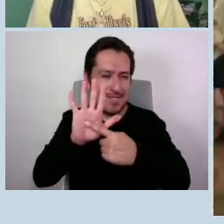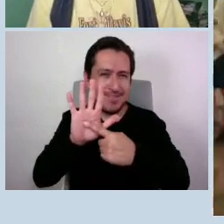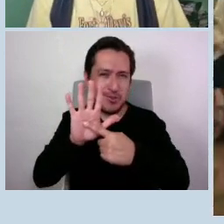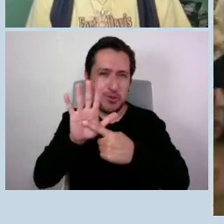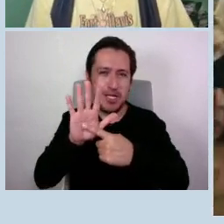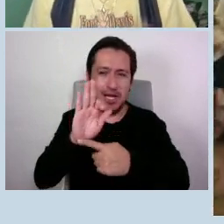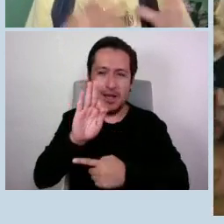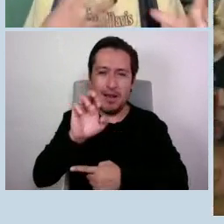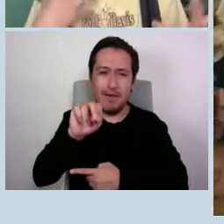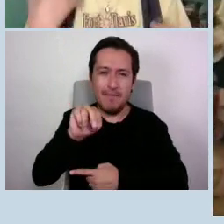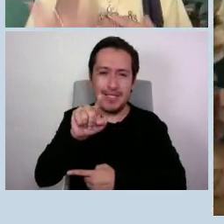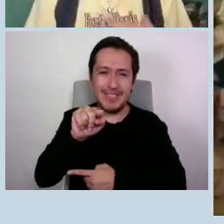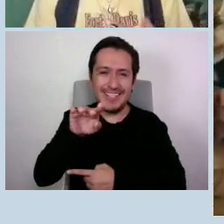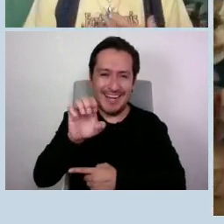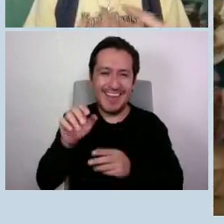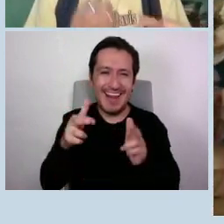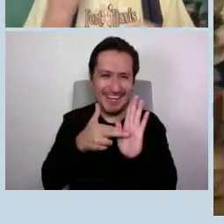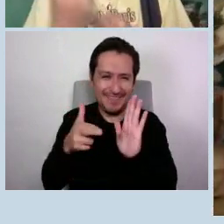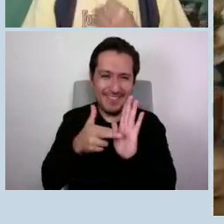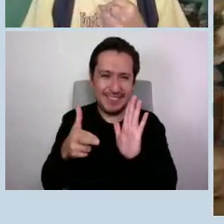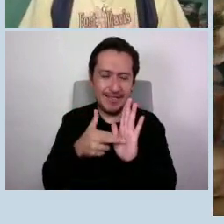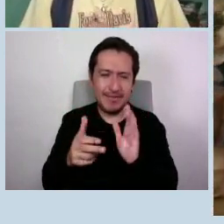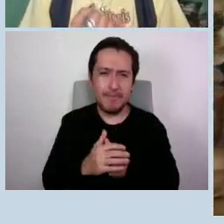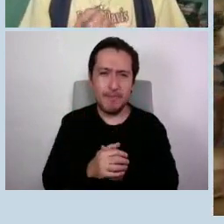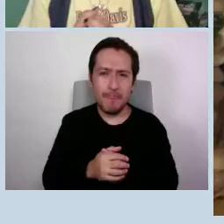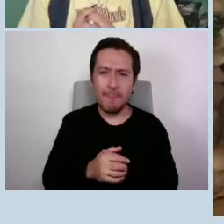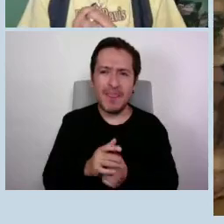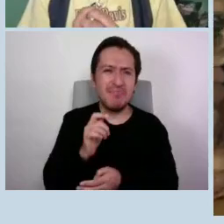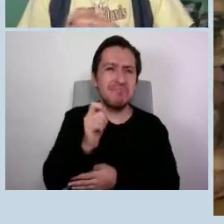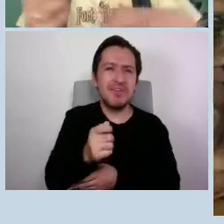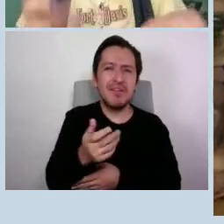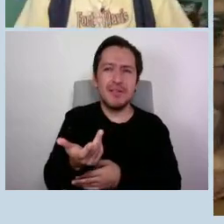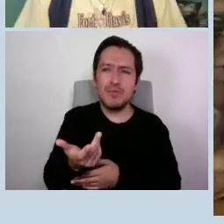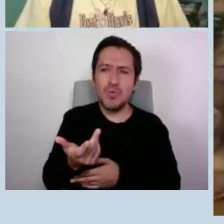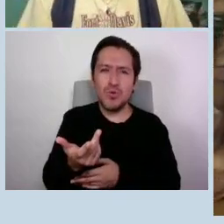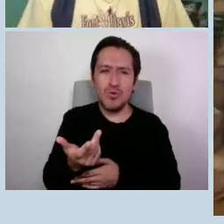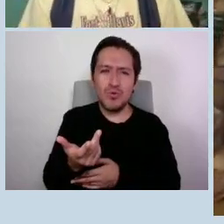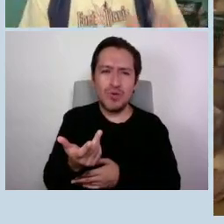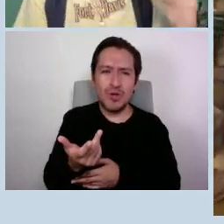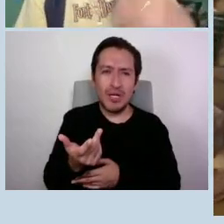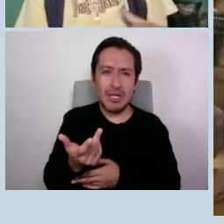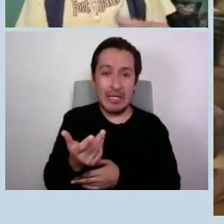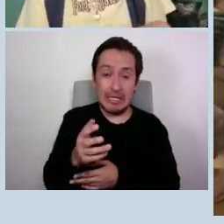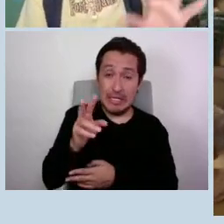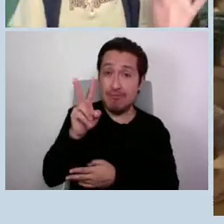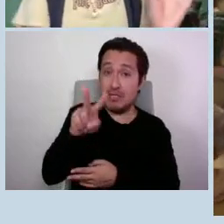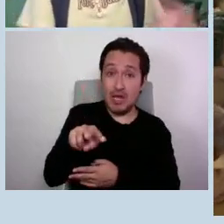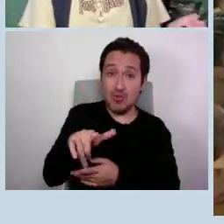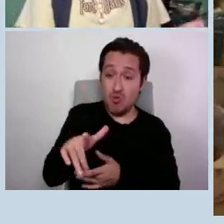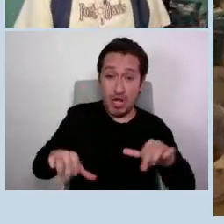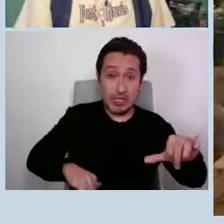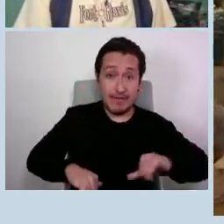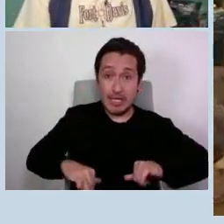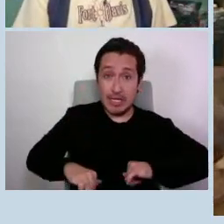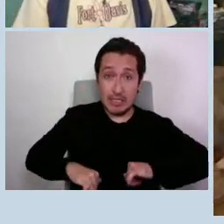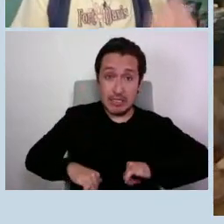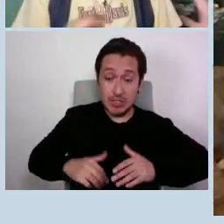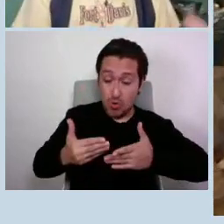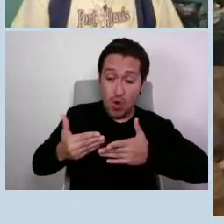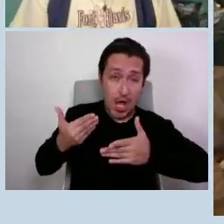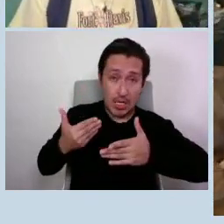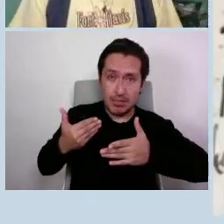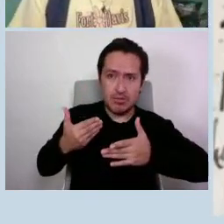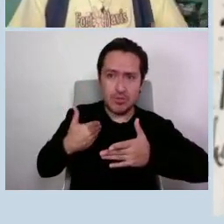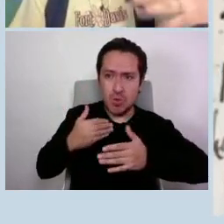eh Y era entrar a unas dinámicas eh que yo en la escuela realmente no había experimentado